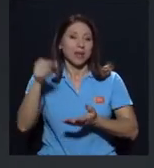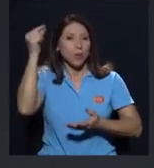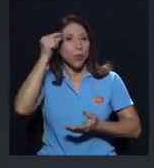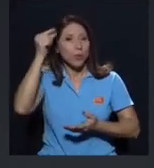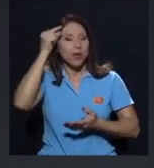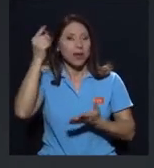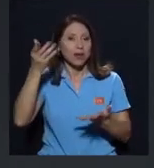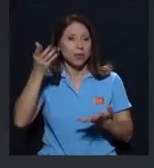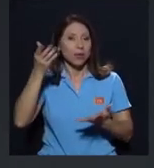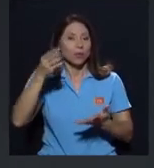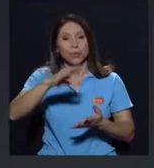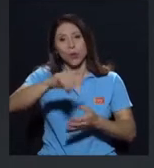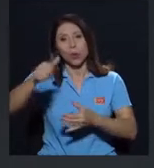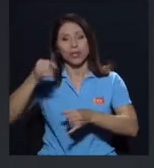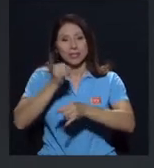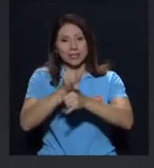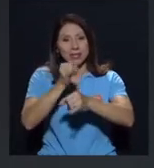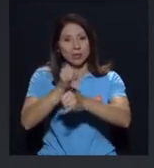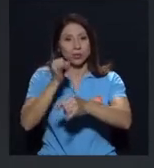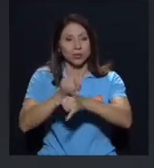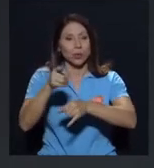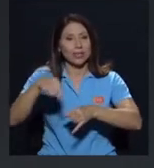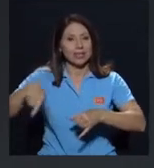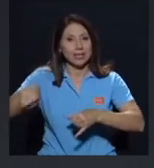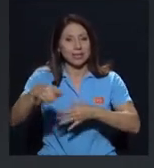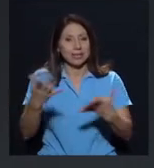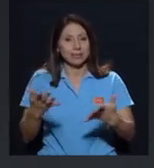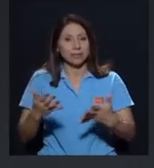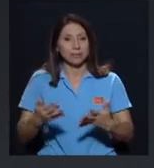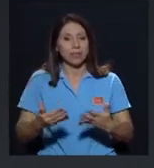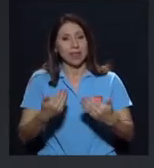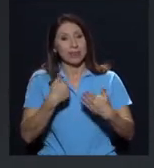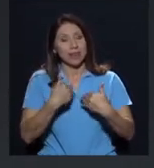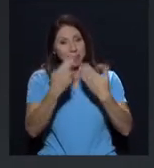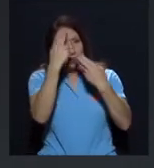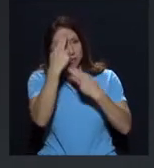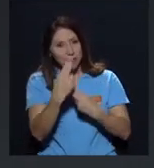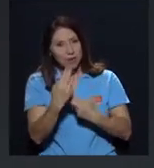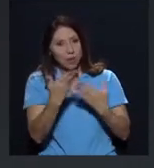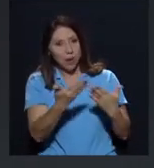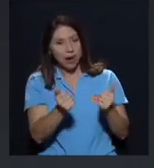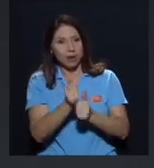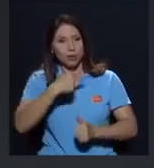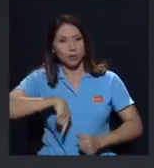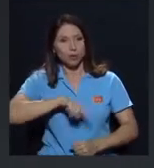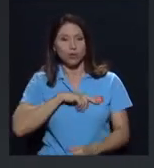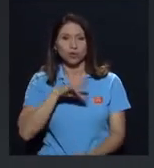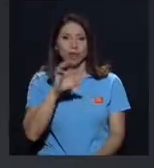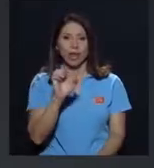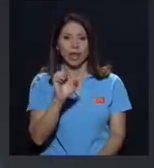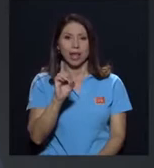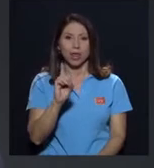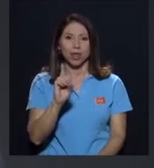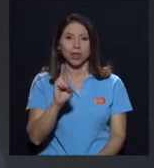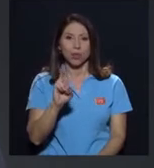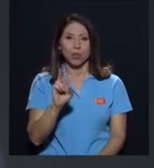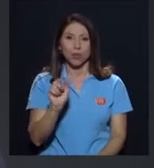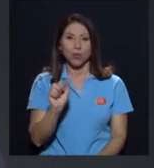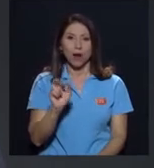instituciones ejercen tenemos amigas y amigos el privilegio de tener con nosotros a don eduardo lizano